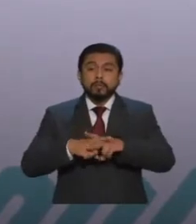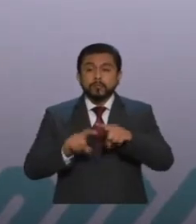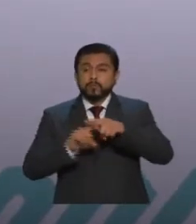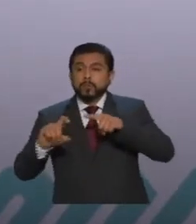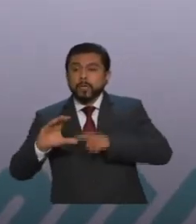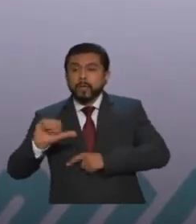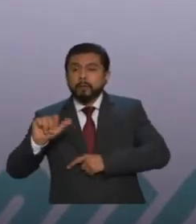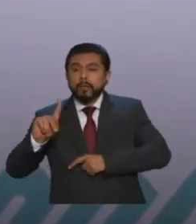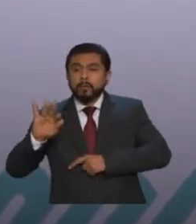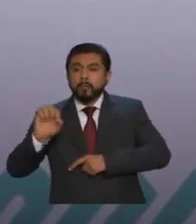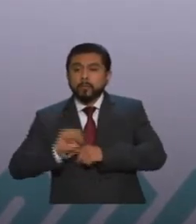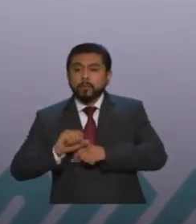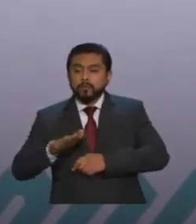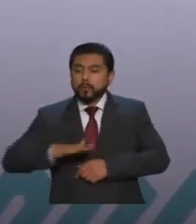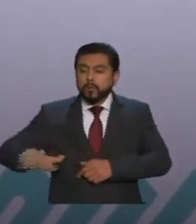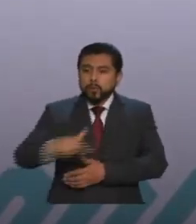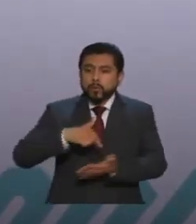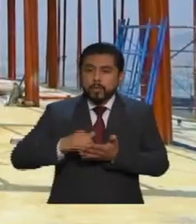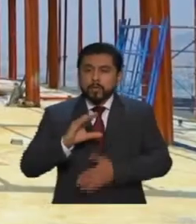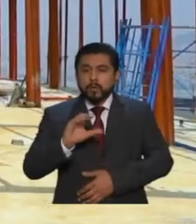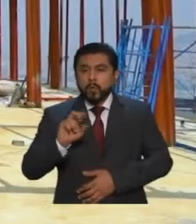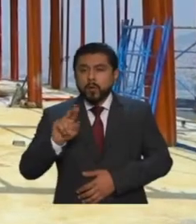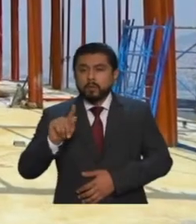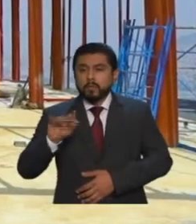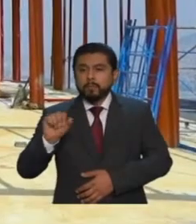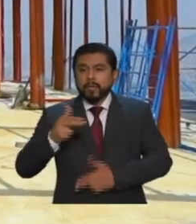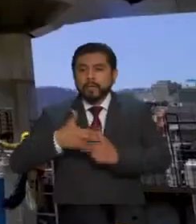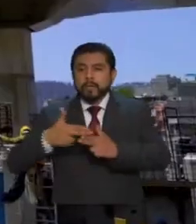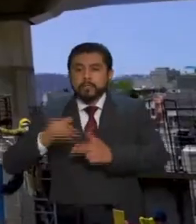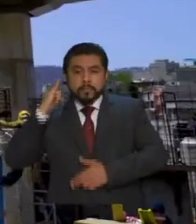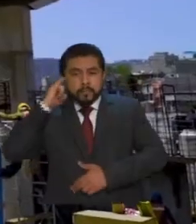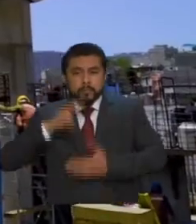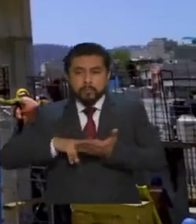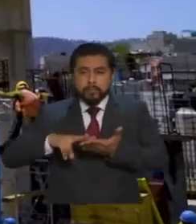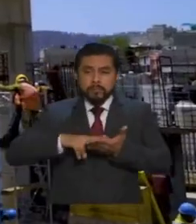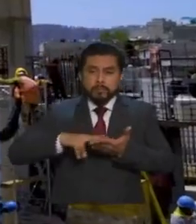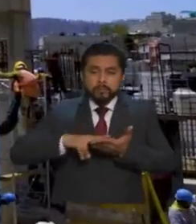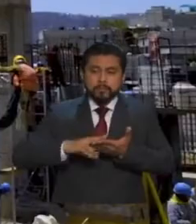cablebús Coatepec Indios Verdes.